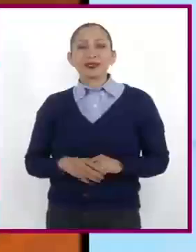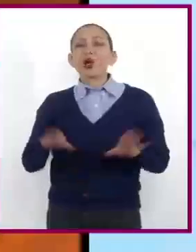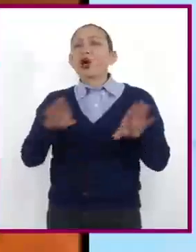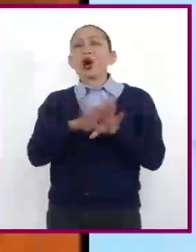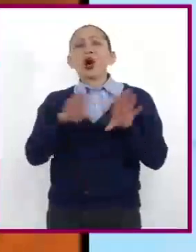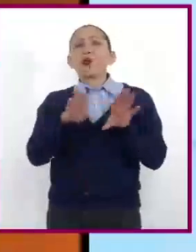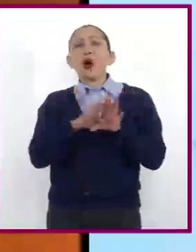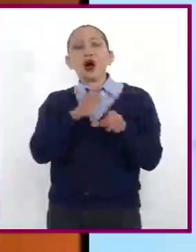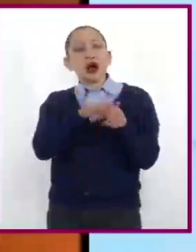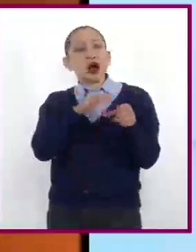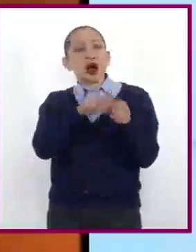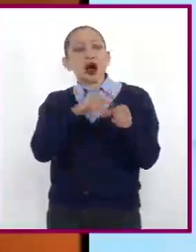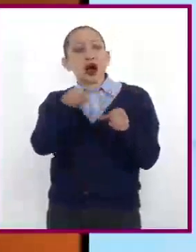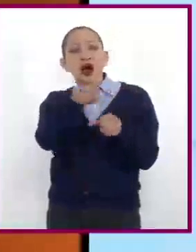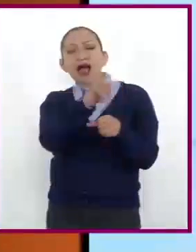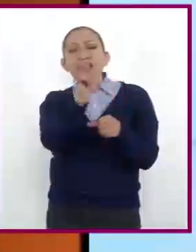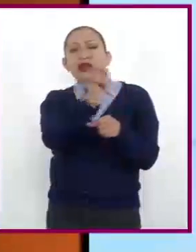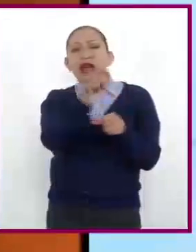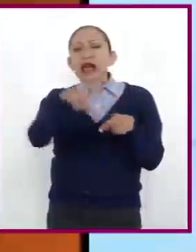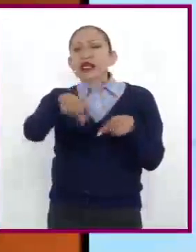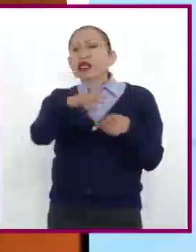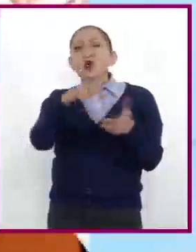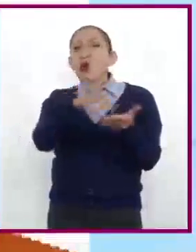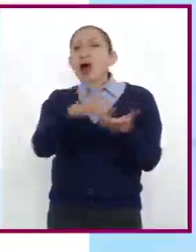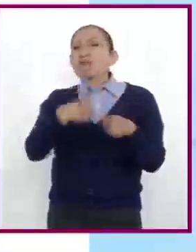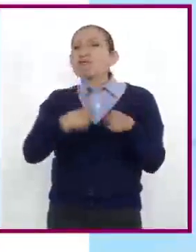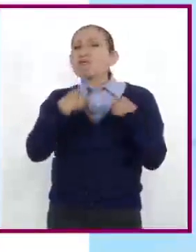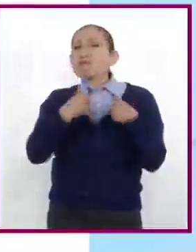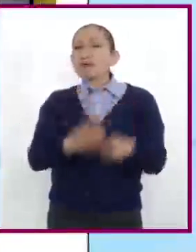¿Cómo es el cortejo entre enamorados en donde vives?